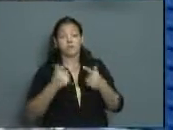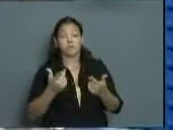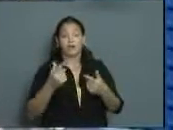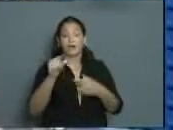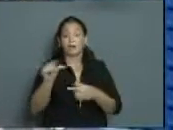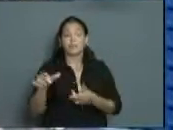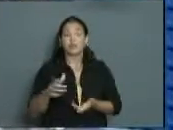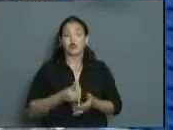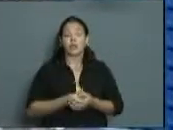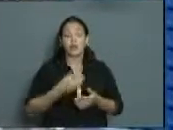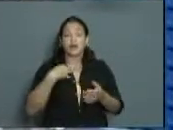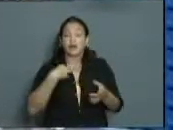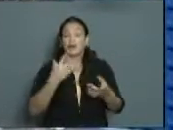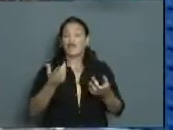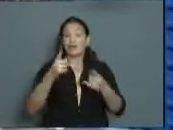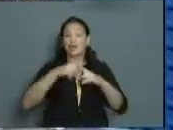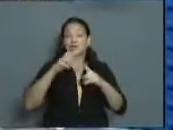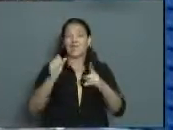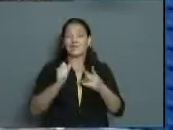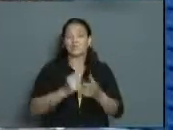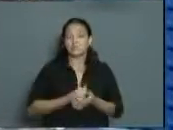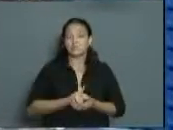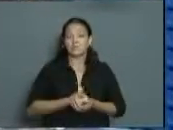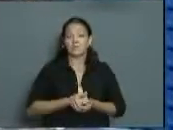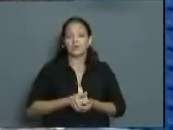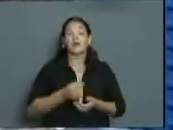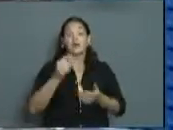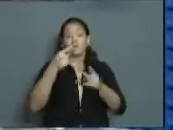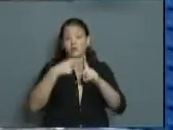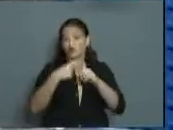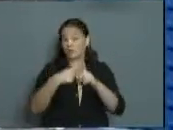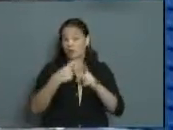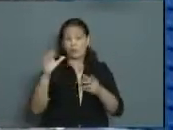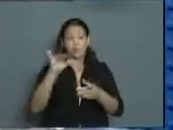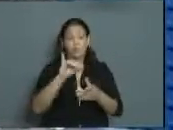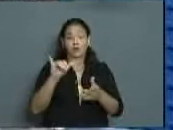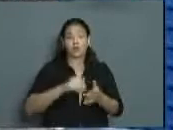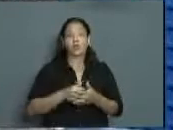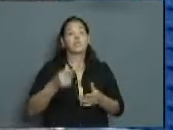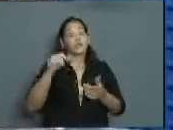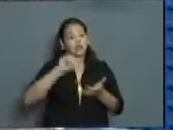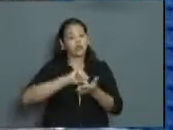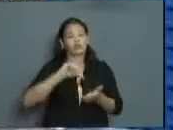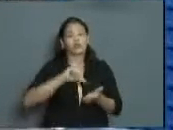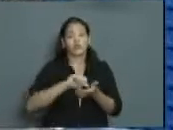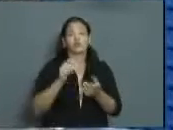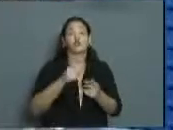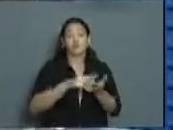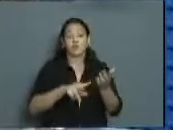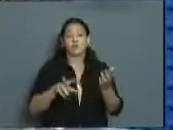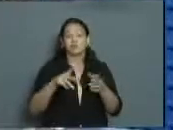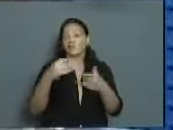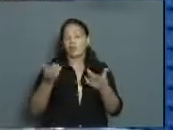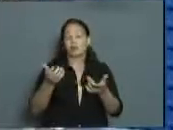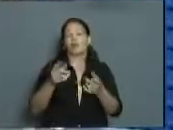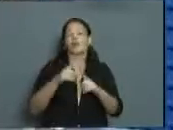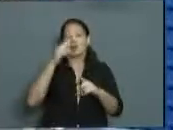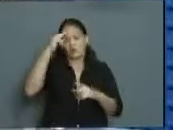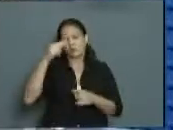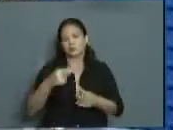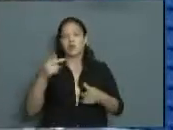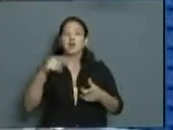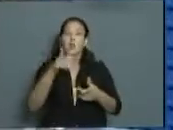las personas que tienen un test positivo que de los que se hace en el Centro Provincial de Higiene, esa misma muestra se manda al laboratorio